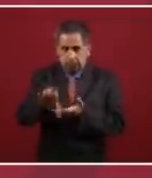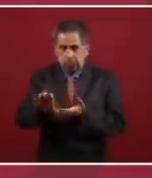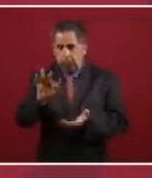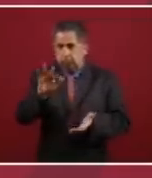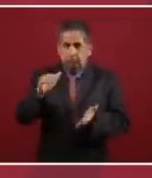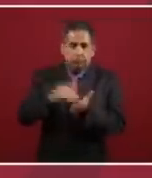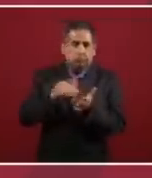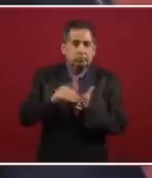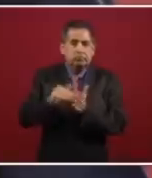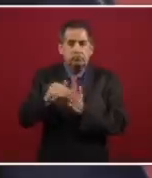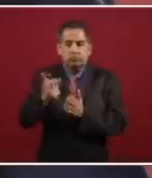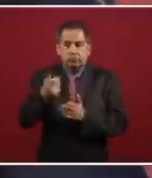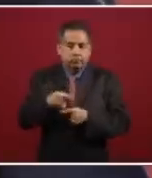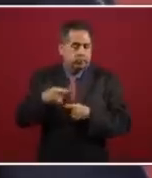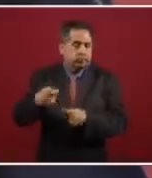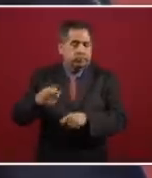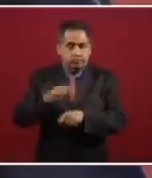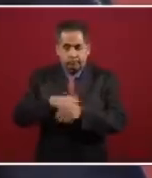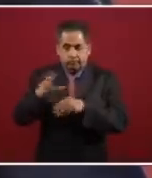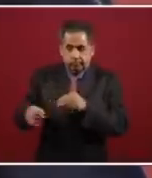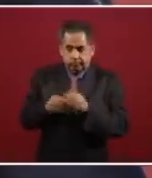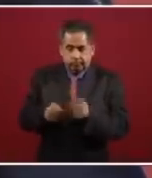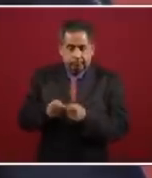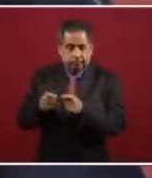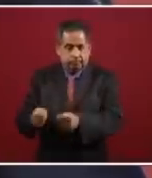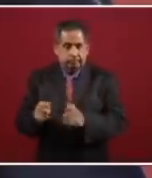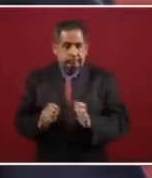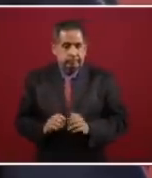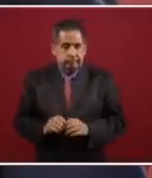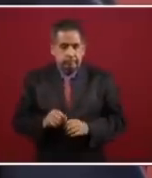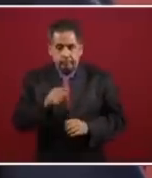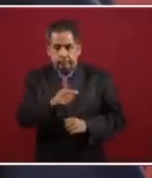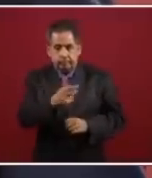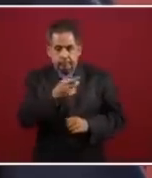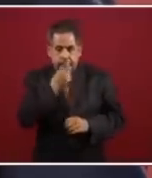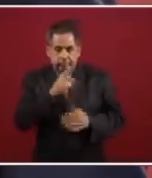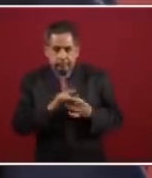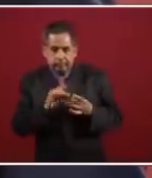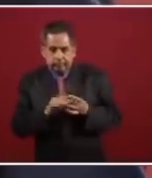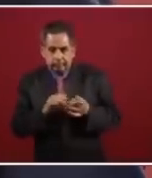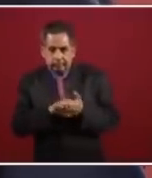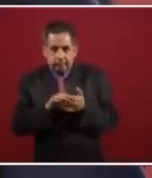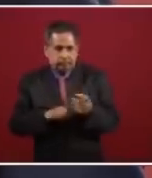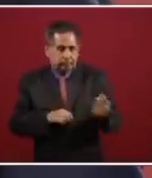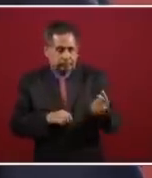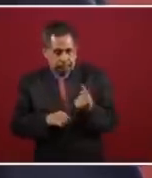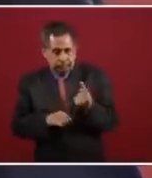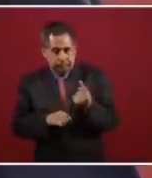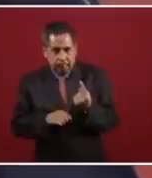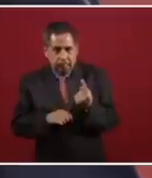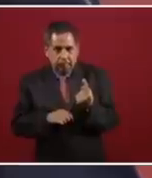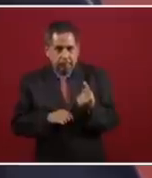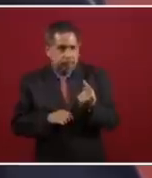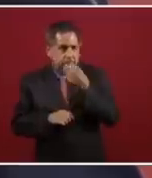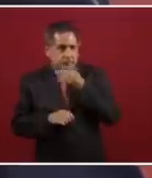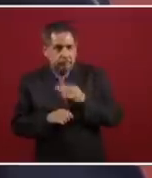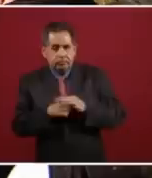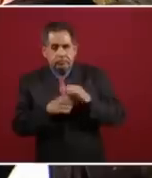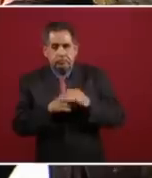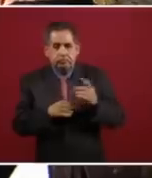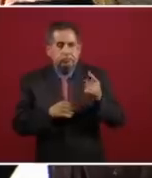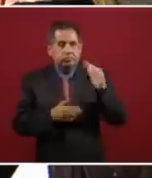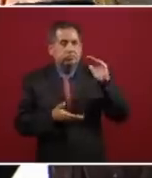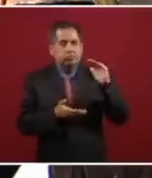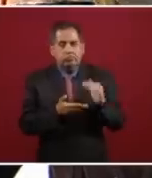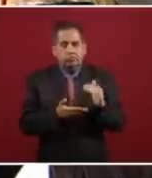40 mil millones de pesos adicionales. Y tú estás, por ejemplo, ahora mencionando de que hay